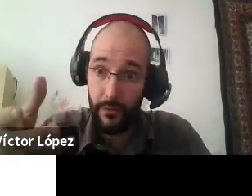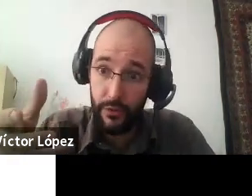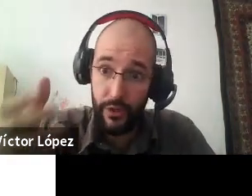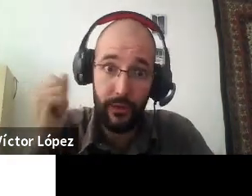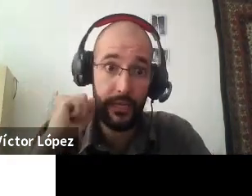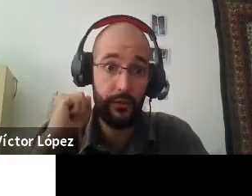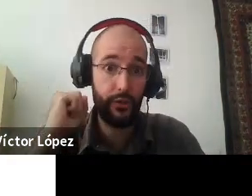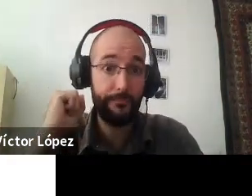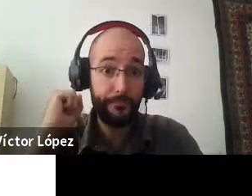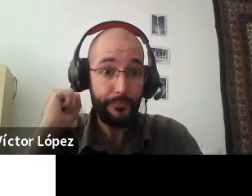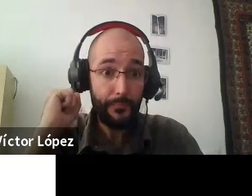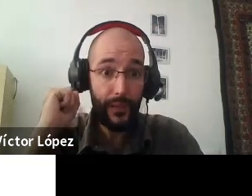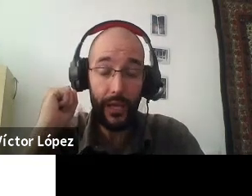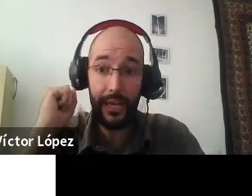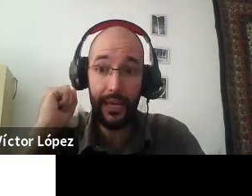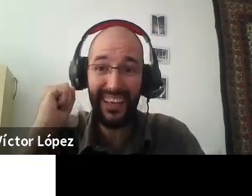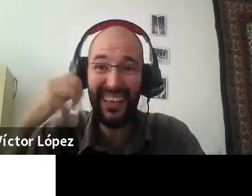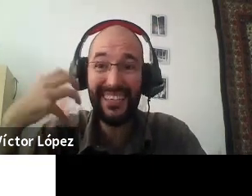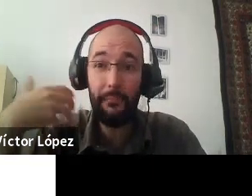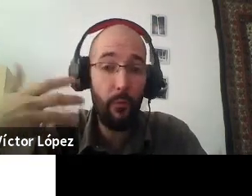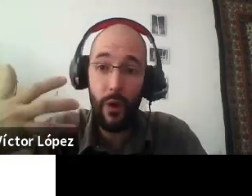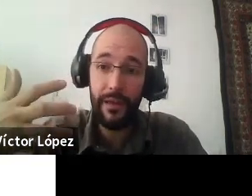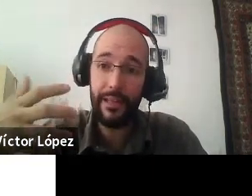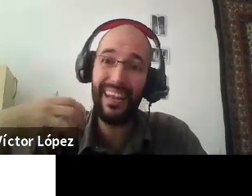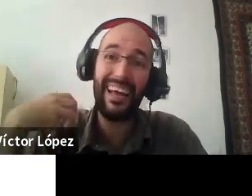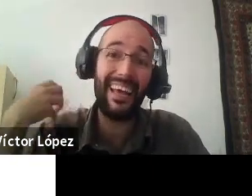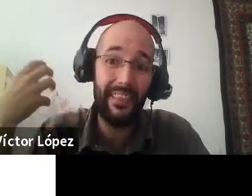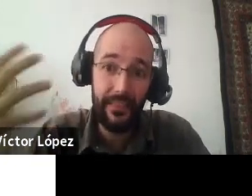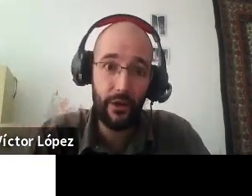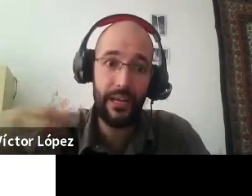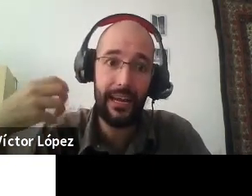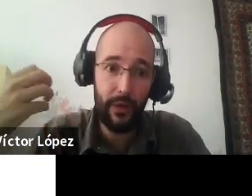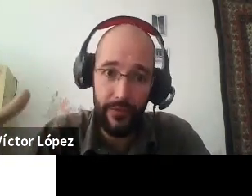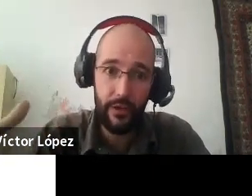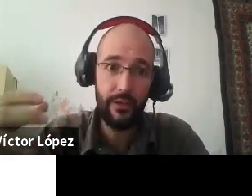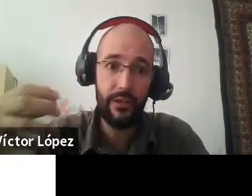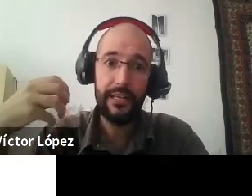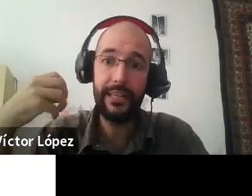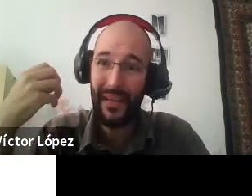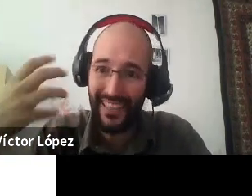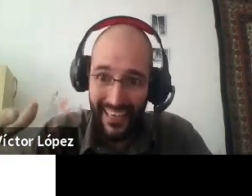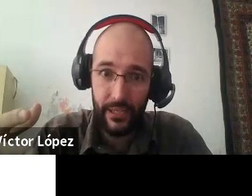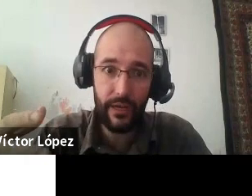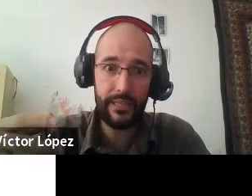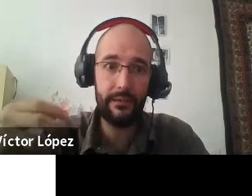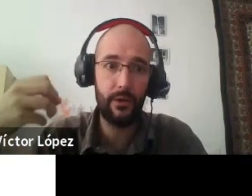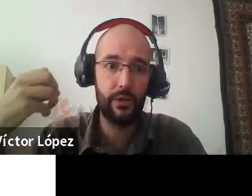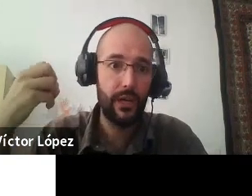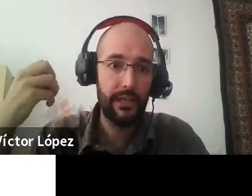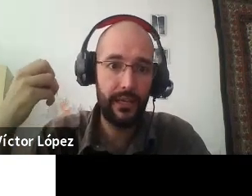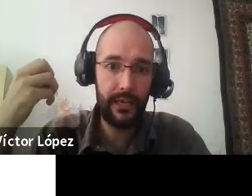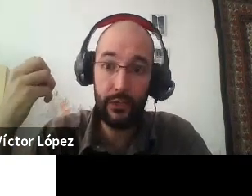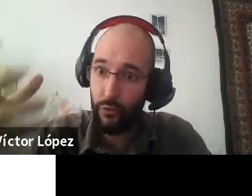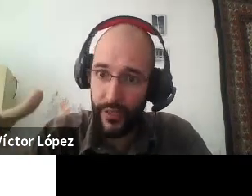El 1958, y se promueve la edición, la elaboración de materiales